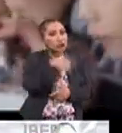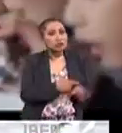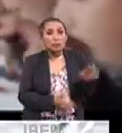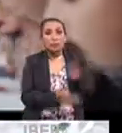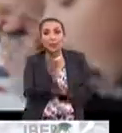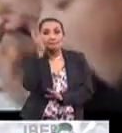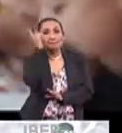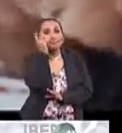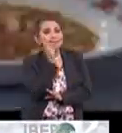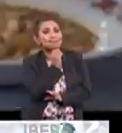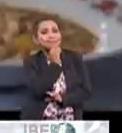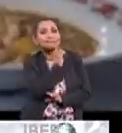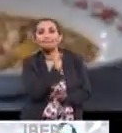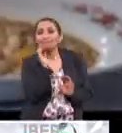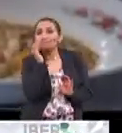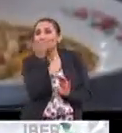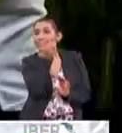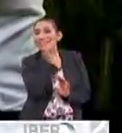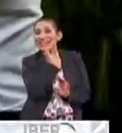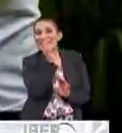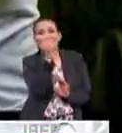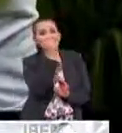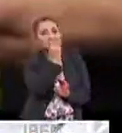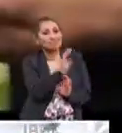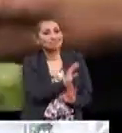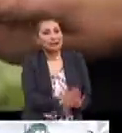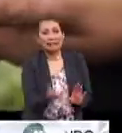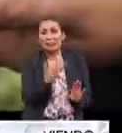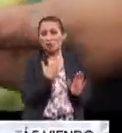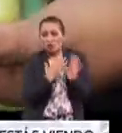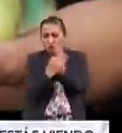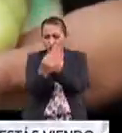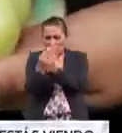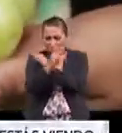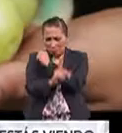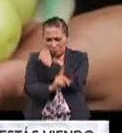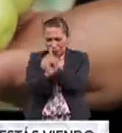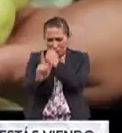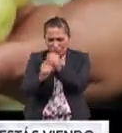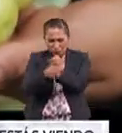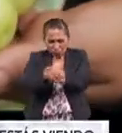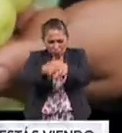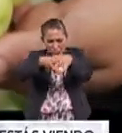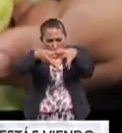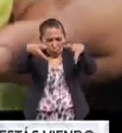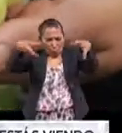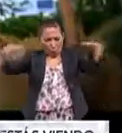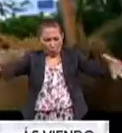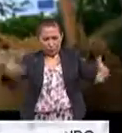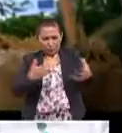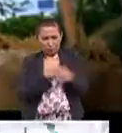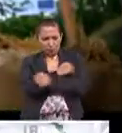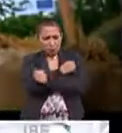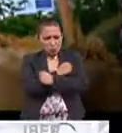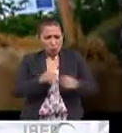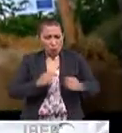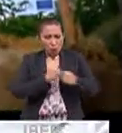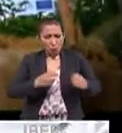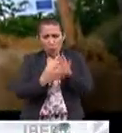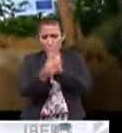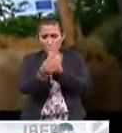van a dormir con hambre. Tenemos una epidemia, una explosión de sobrepeso y